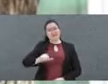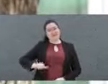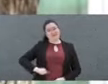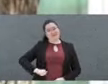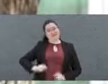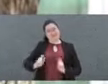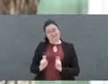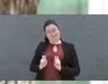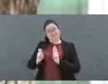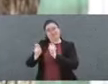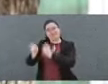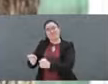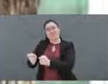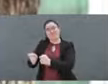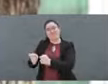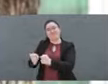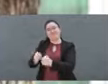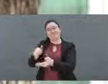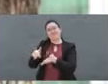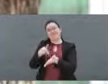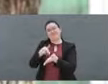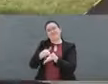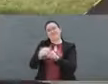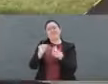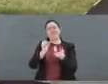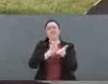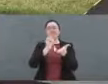entregamos la planta. Muchas gracias.